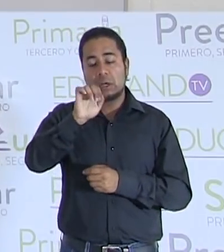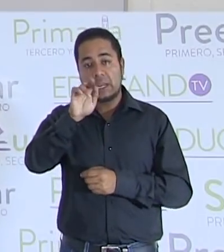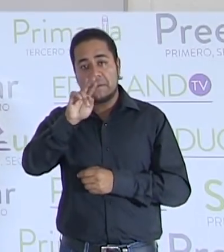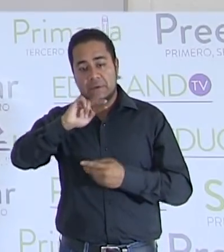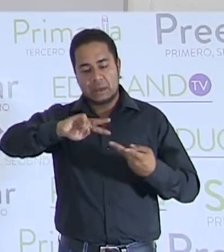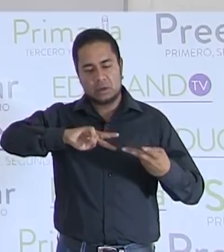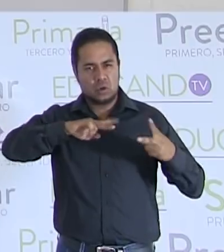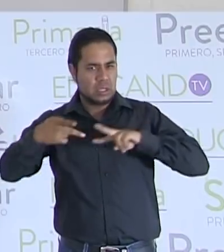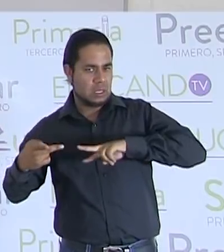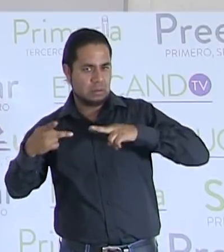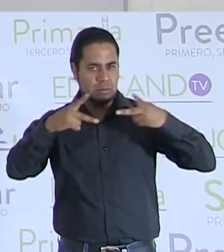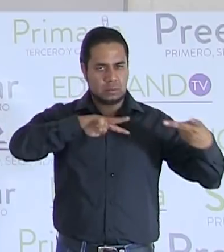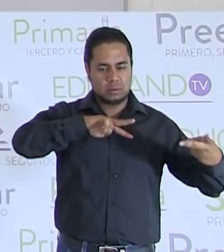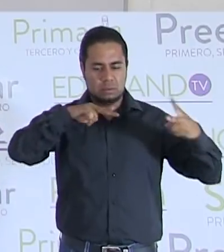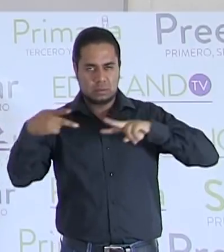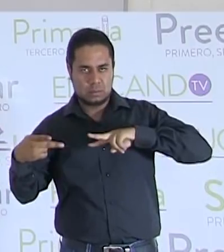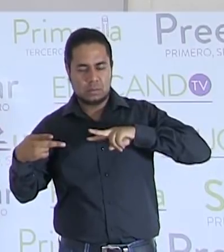contrario.